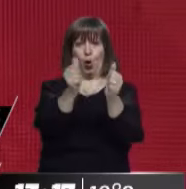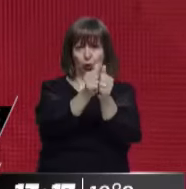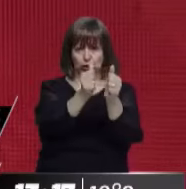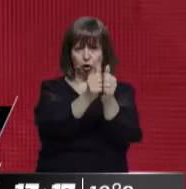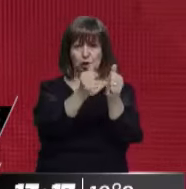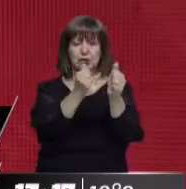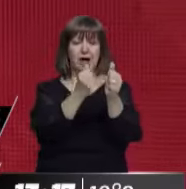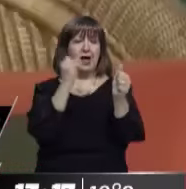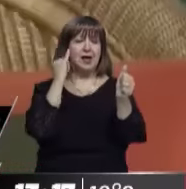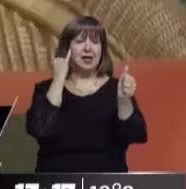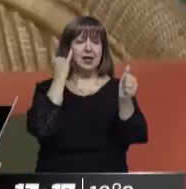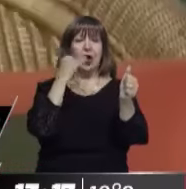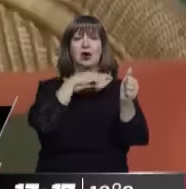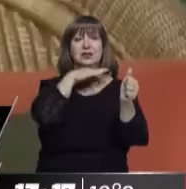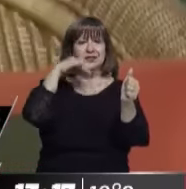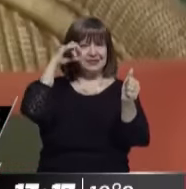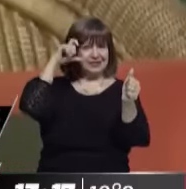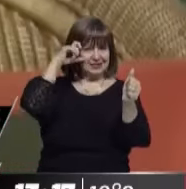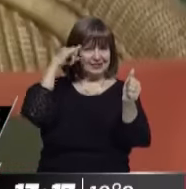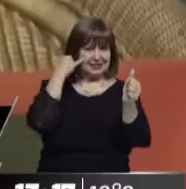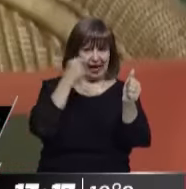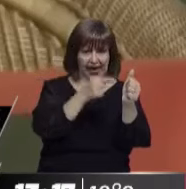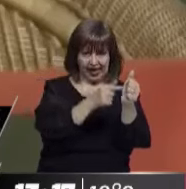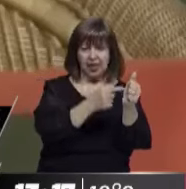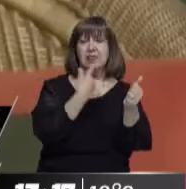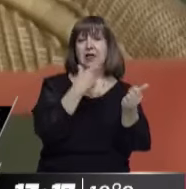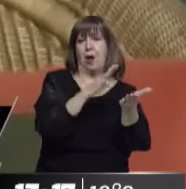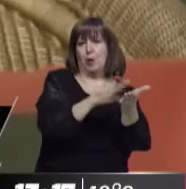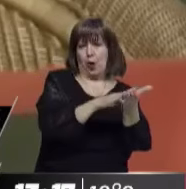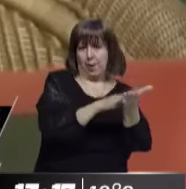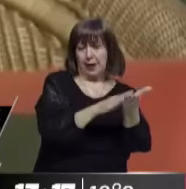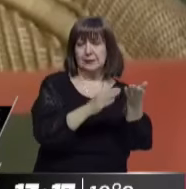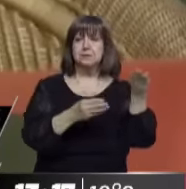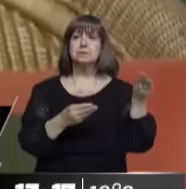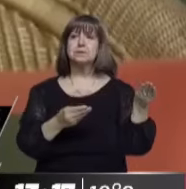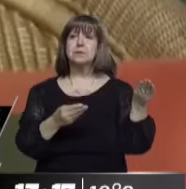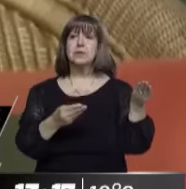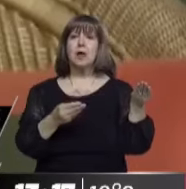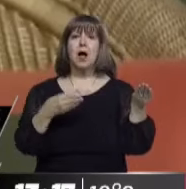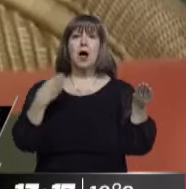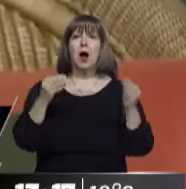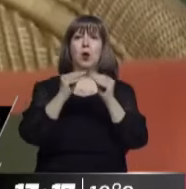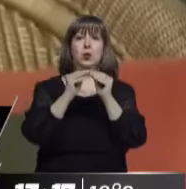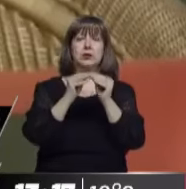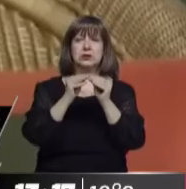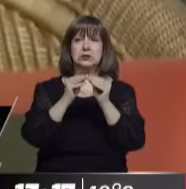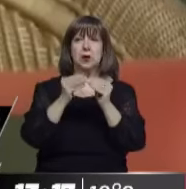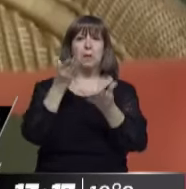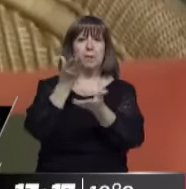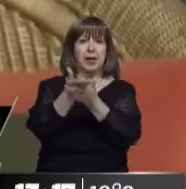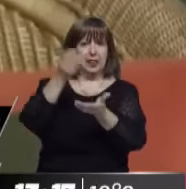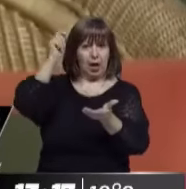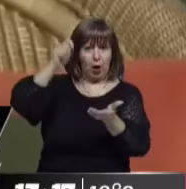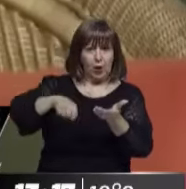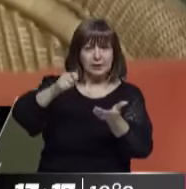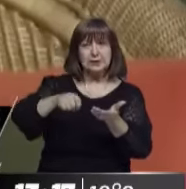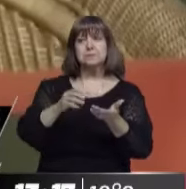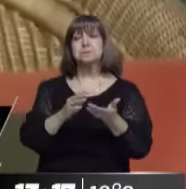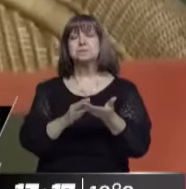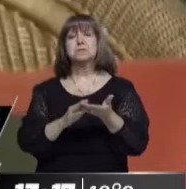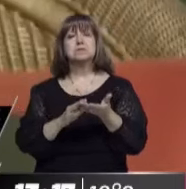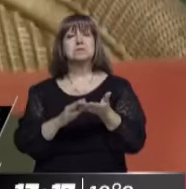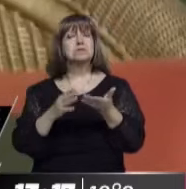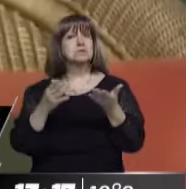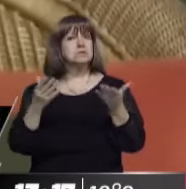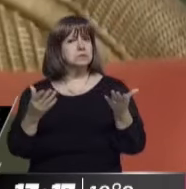tener todas las pruebas en la mano. Ante la negativa de la justicia de abrir el juicio, decidieron con